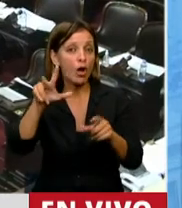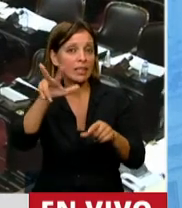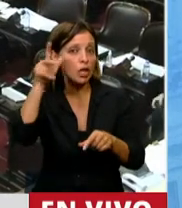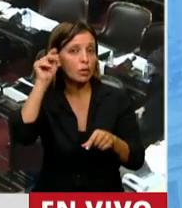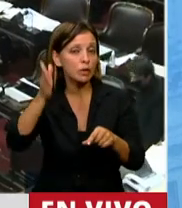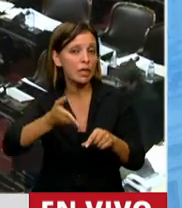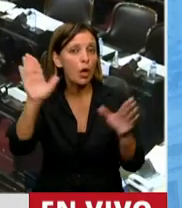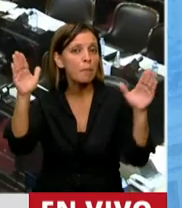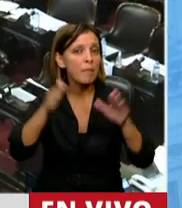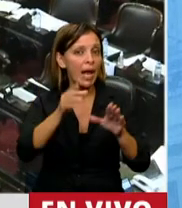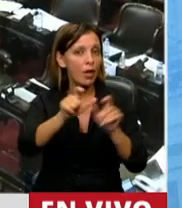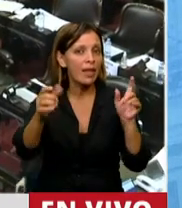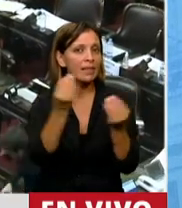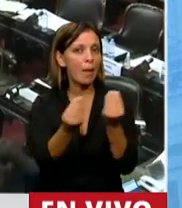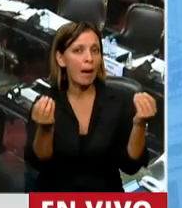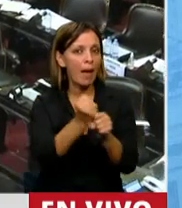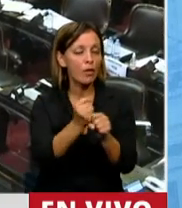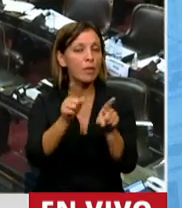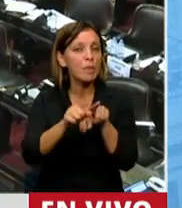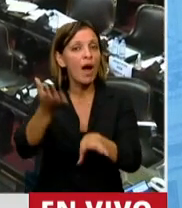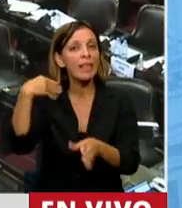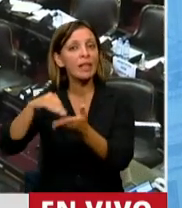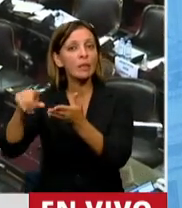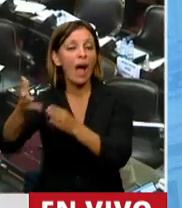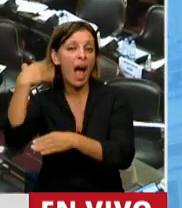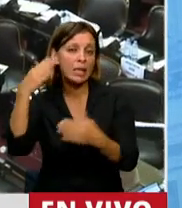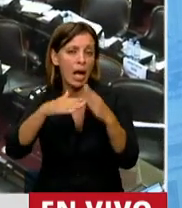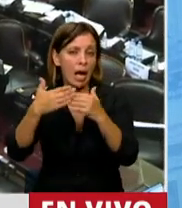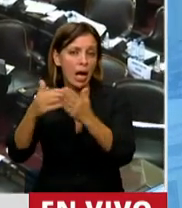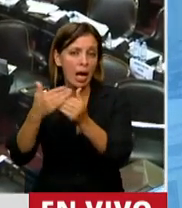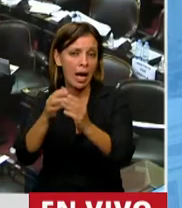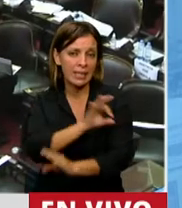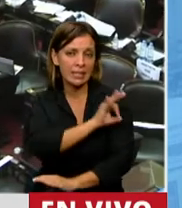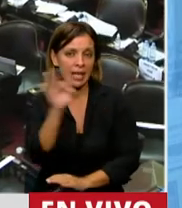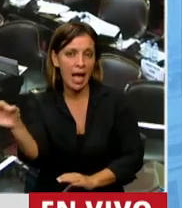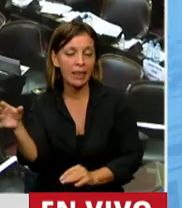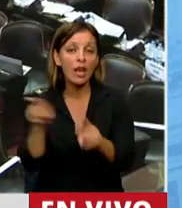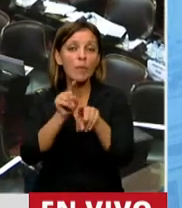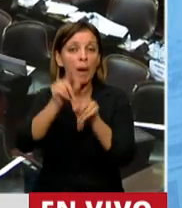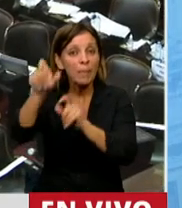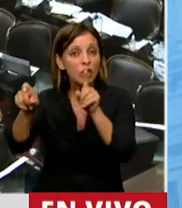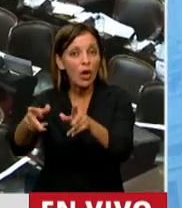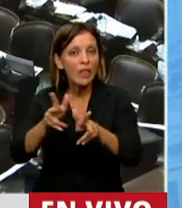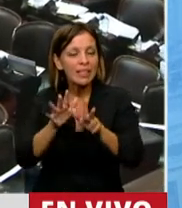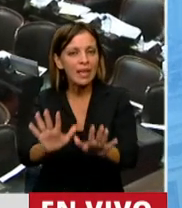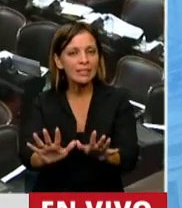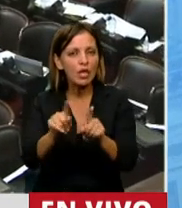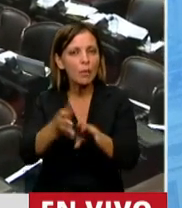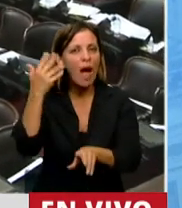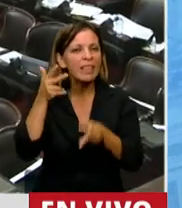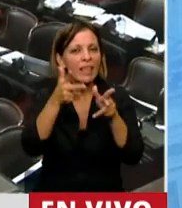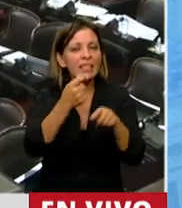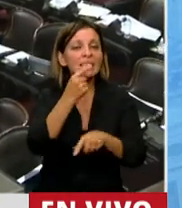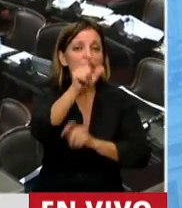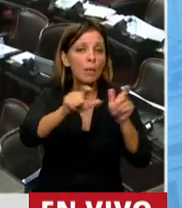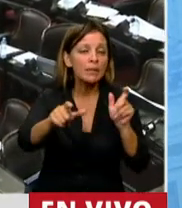trabajadores que tenía cuando el señor, el diputado propinante, no se construía nada en la Argentina. Son los mismos que hoy dicen esto, son los mismos que decían si los argentinos